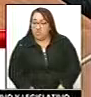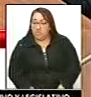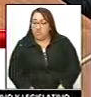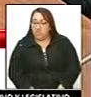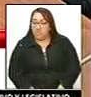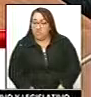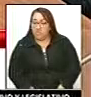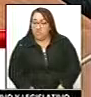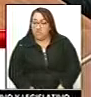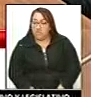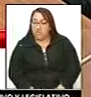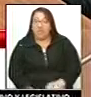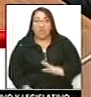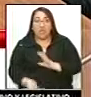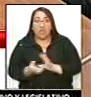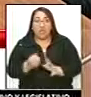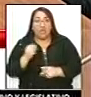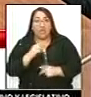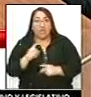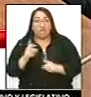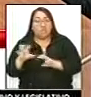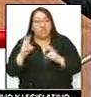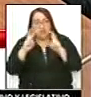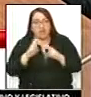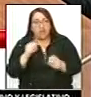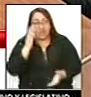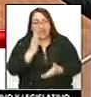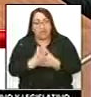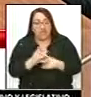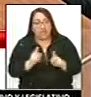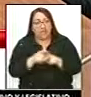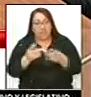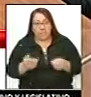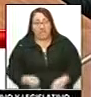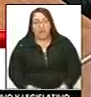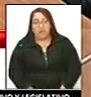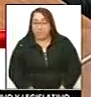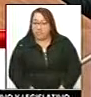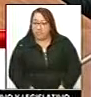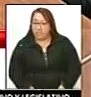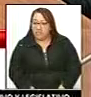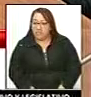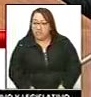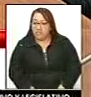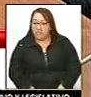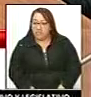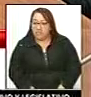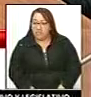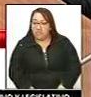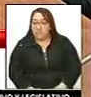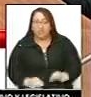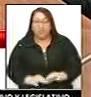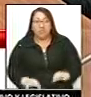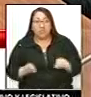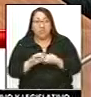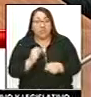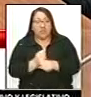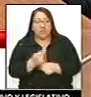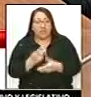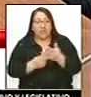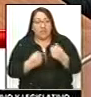denuncias, realizar investigaciones y sancionar también, ¿no? Ahora, es importante mencionar que este tipo de acciones